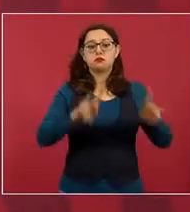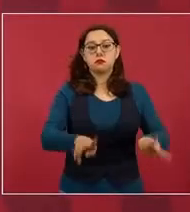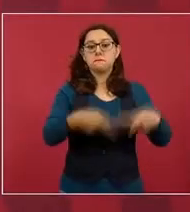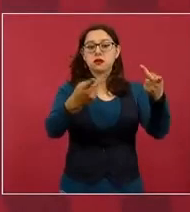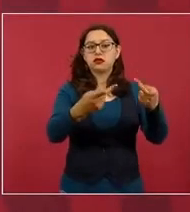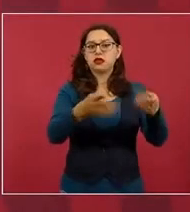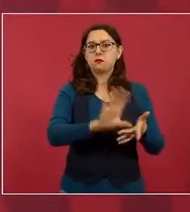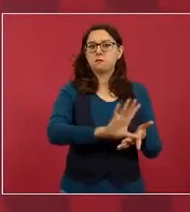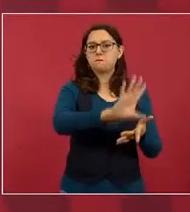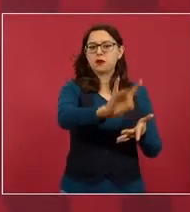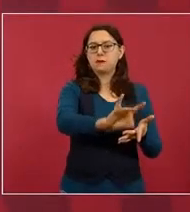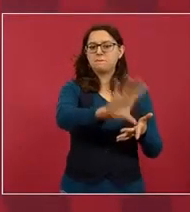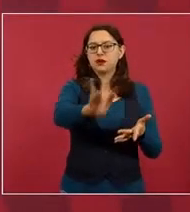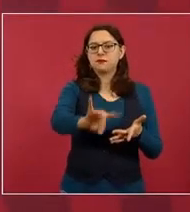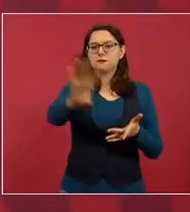las acciones